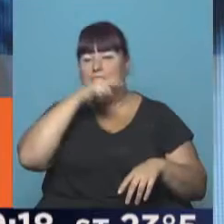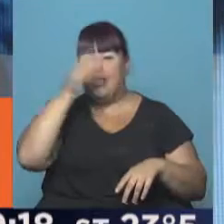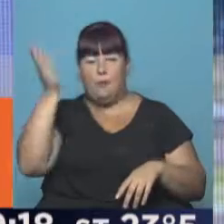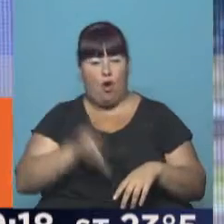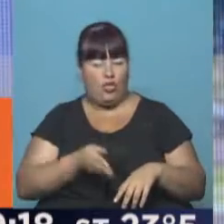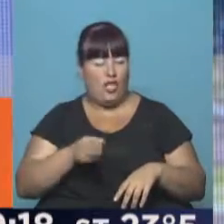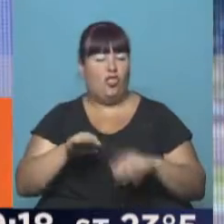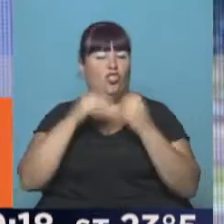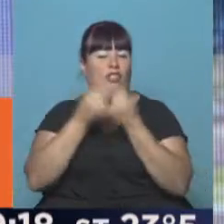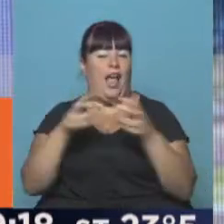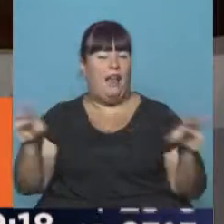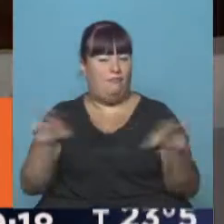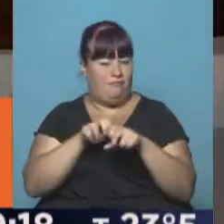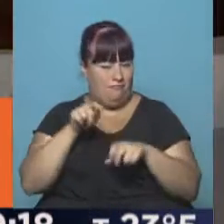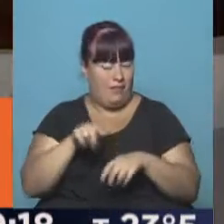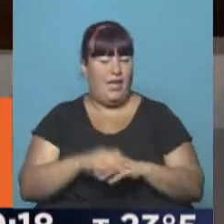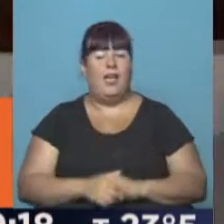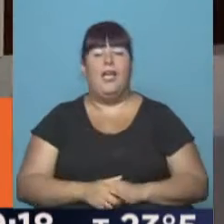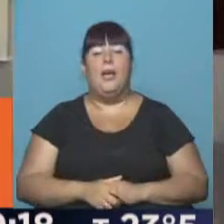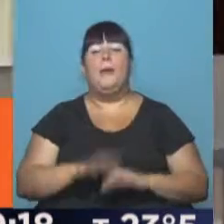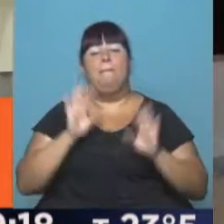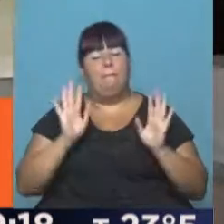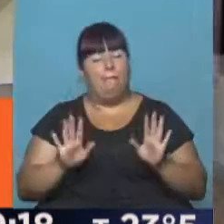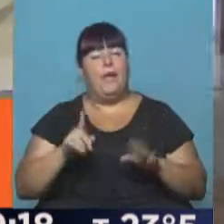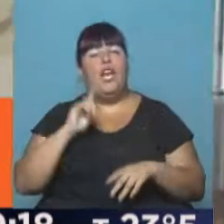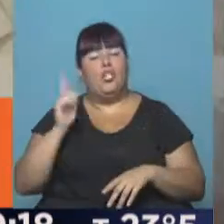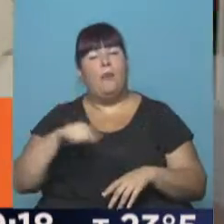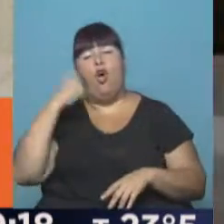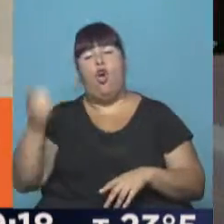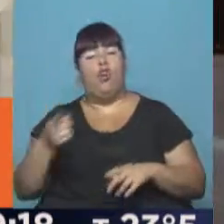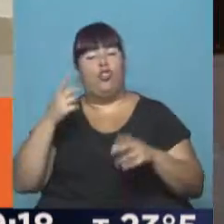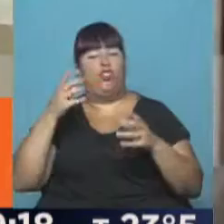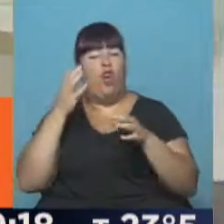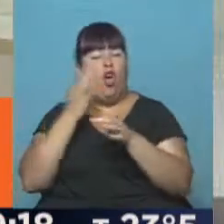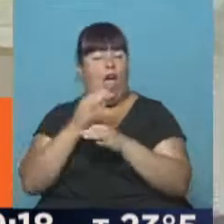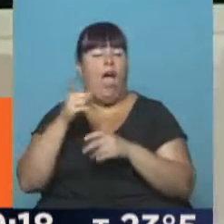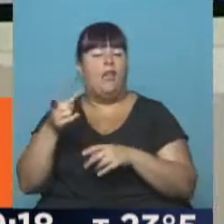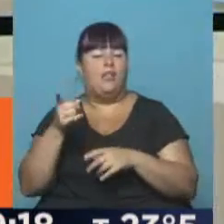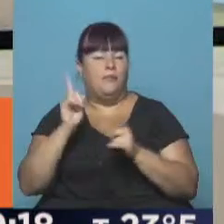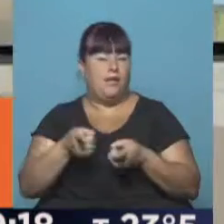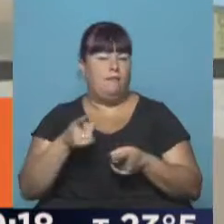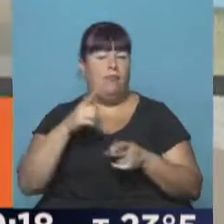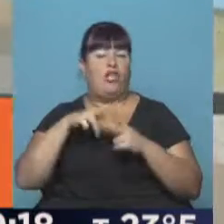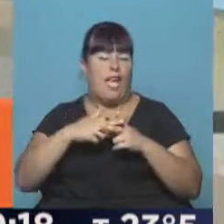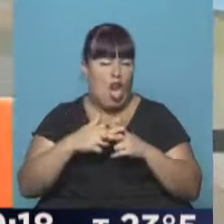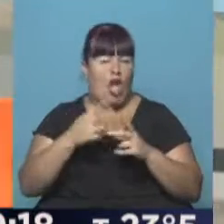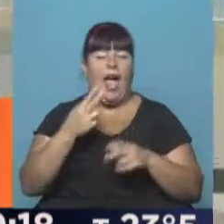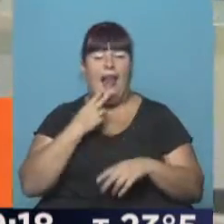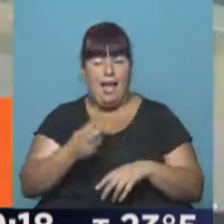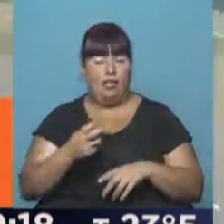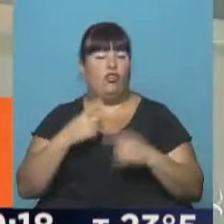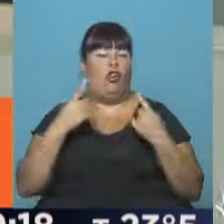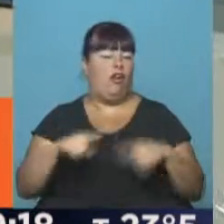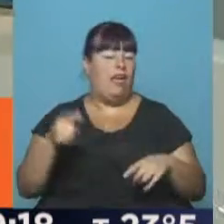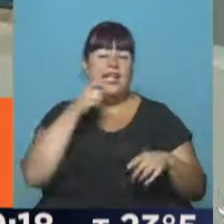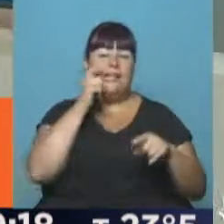de la facturación total pero hay muchos rubros este lo sigue toda la tecnología y electro que